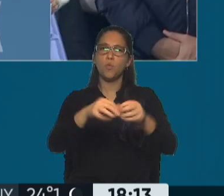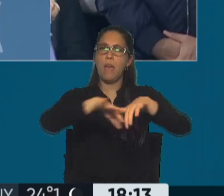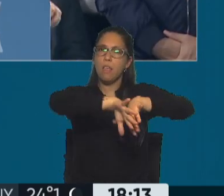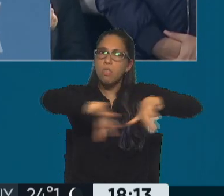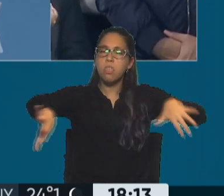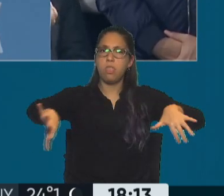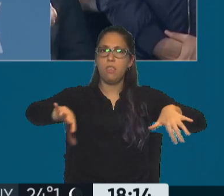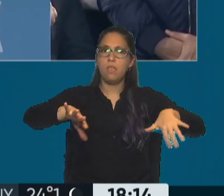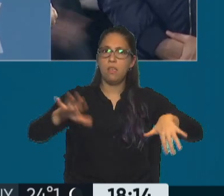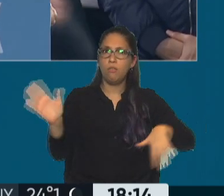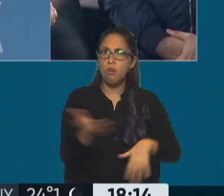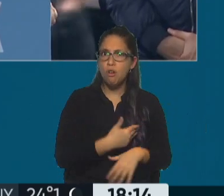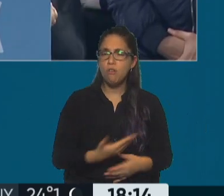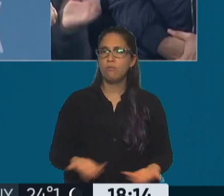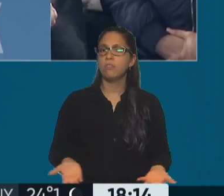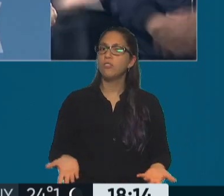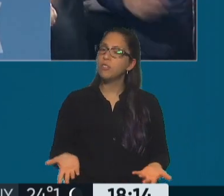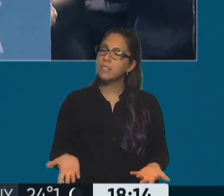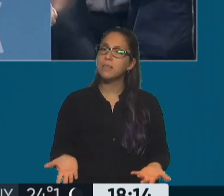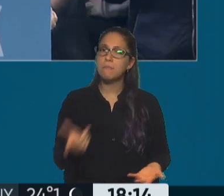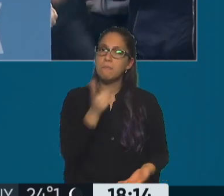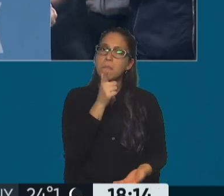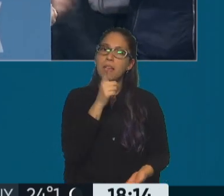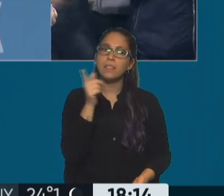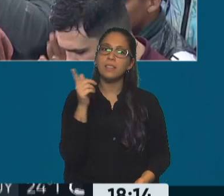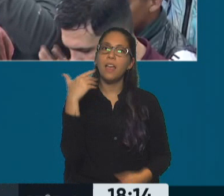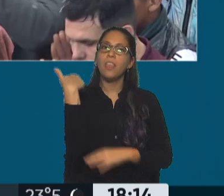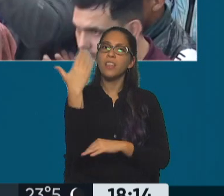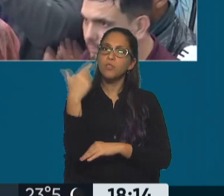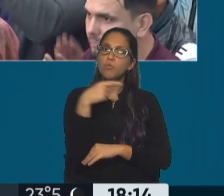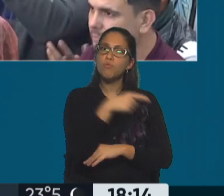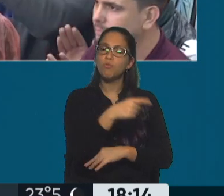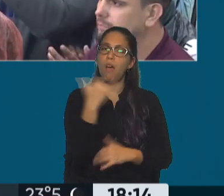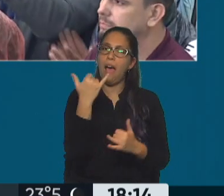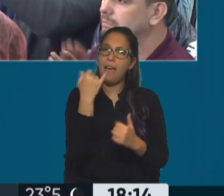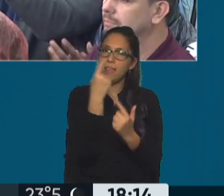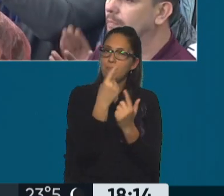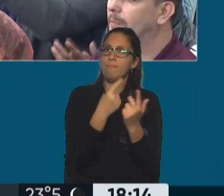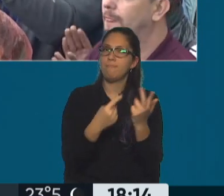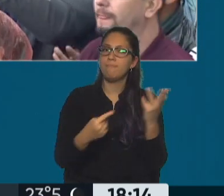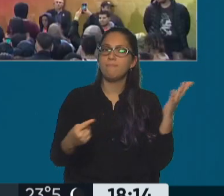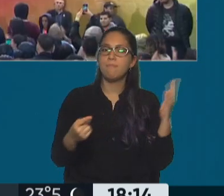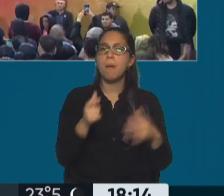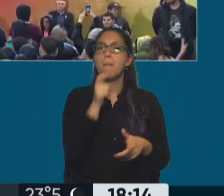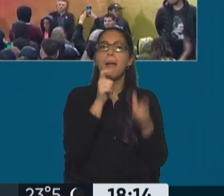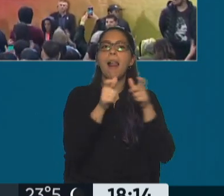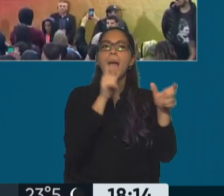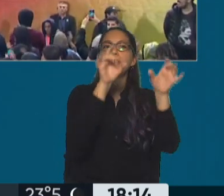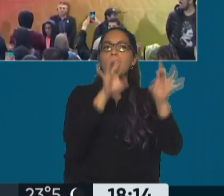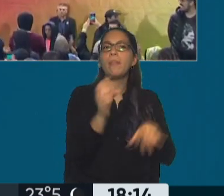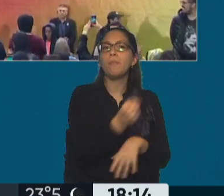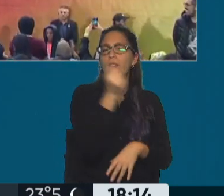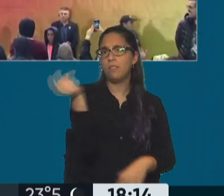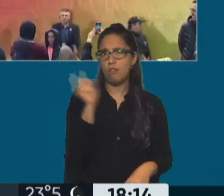importante destacarlo, más allá de un discurso que también tiene signos que no son precisamente las palabras. Digo,